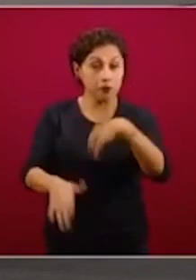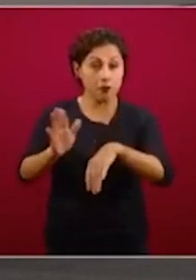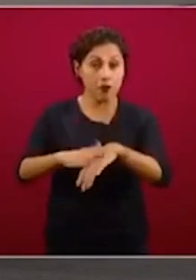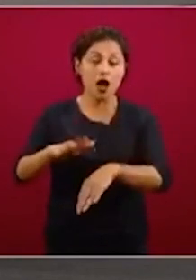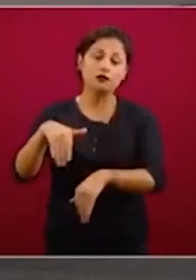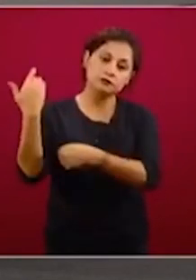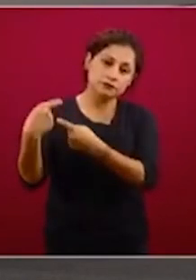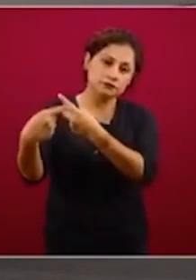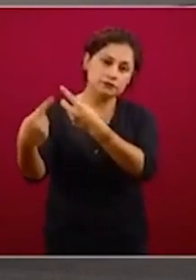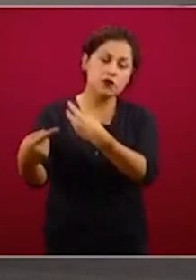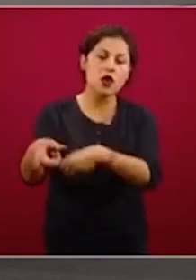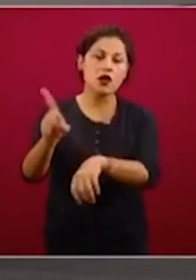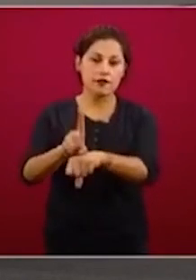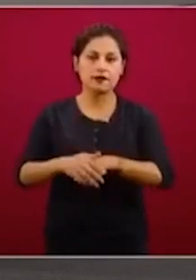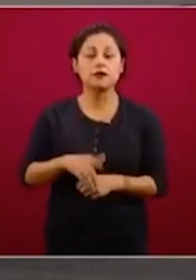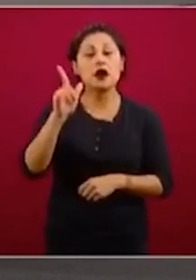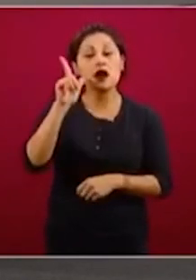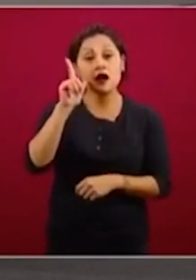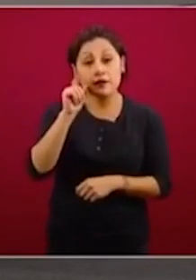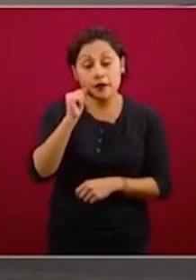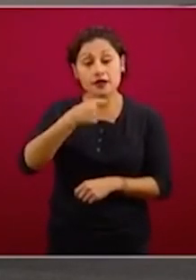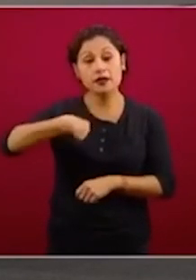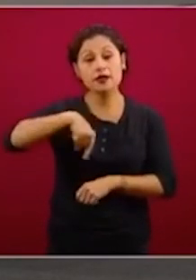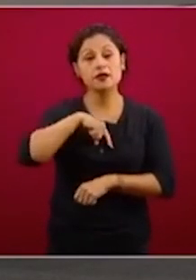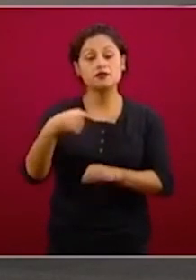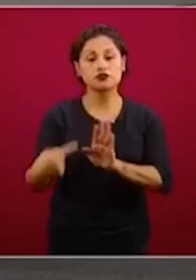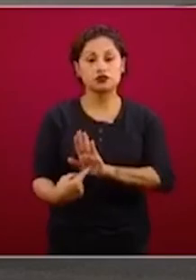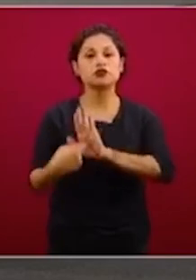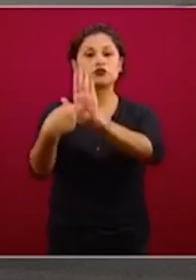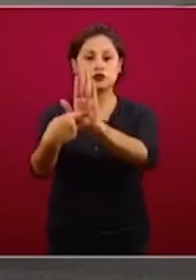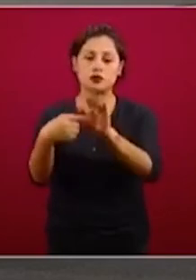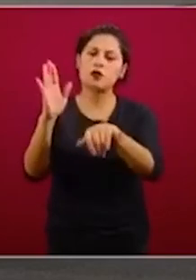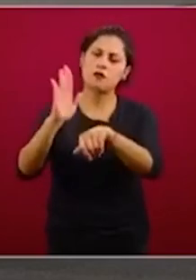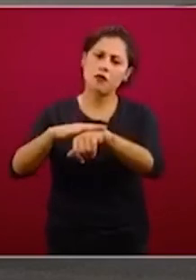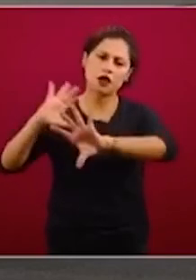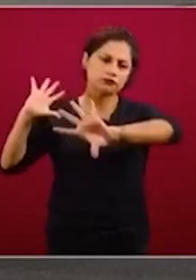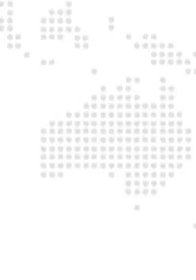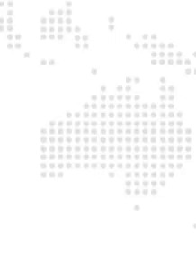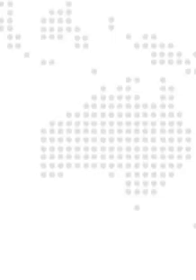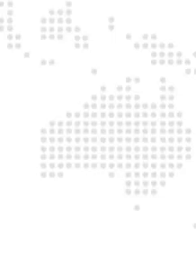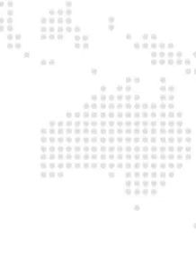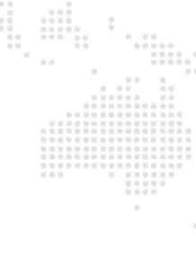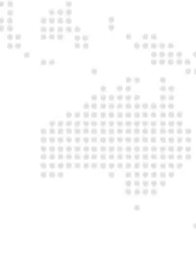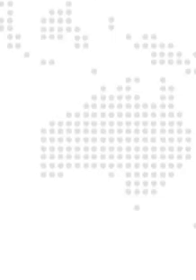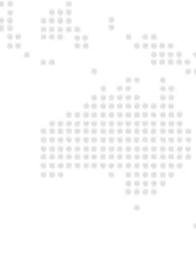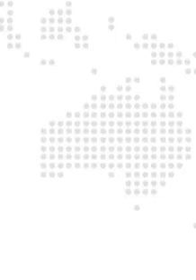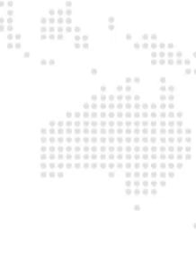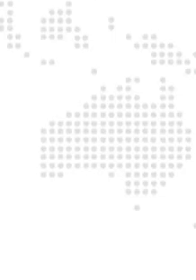309 mañana pues les traeremos el corte al día de mañana y así sucesivamente